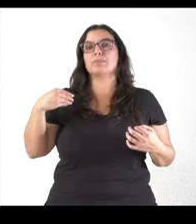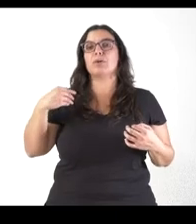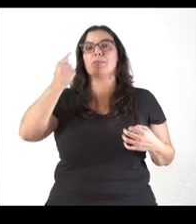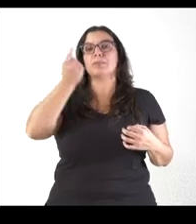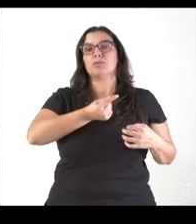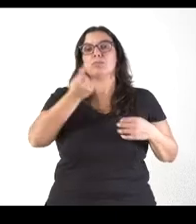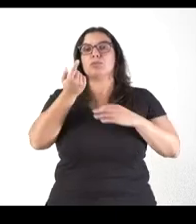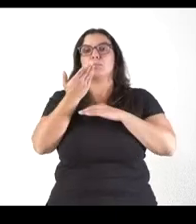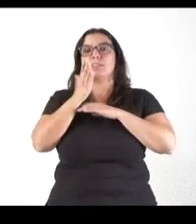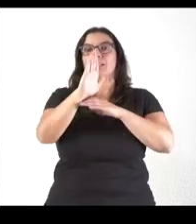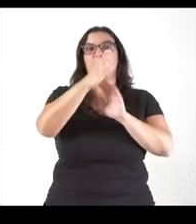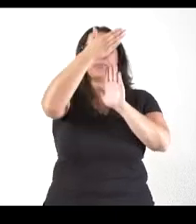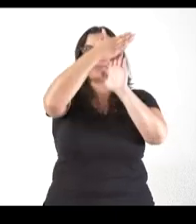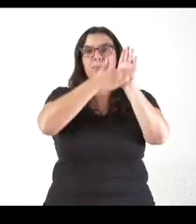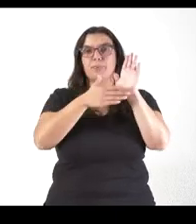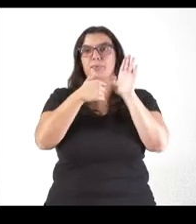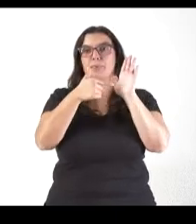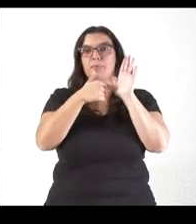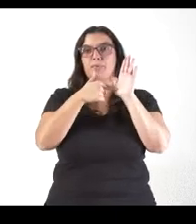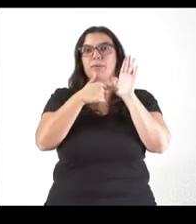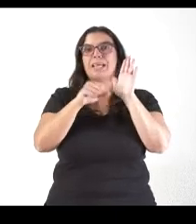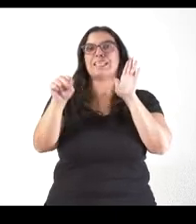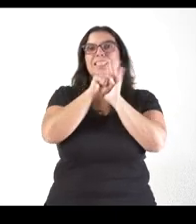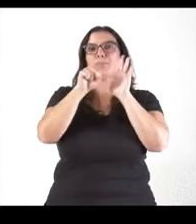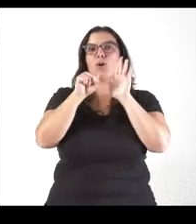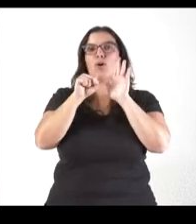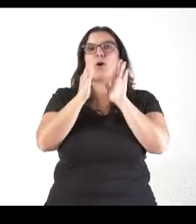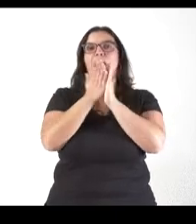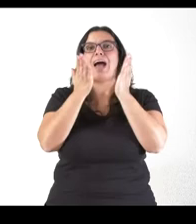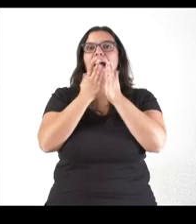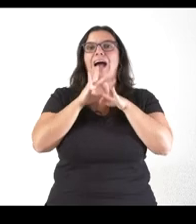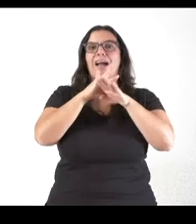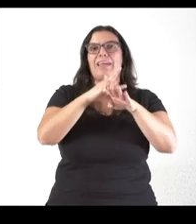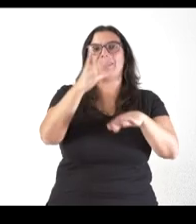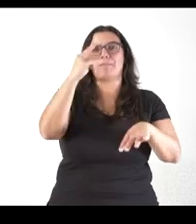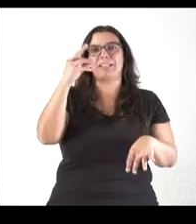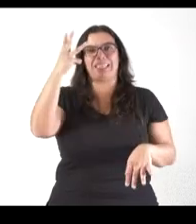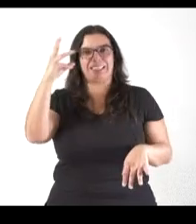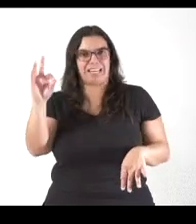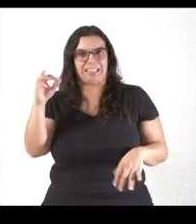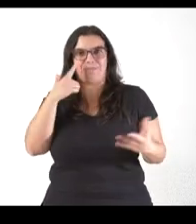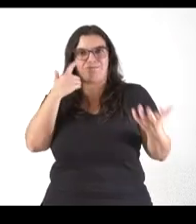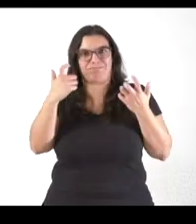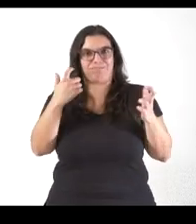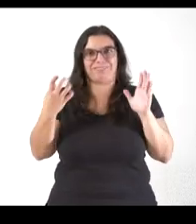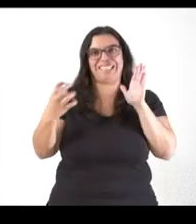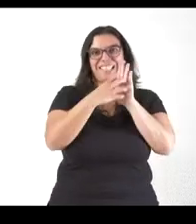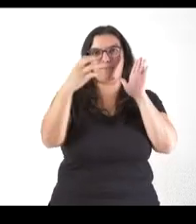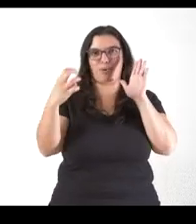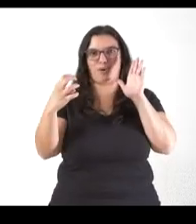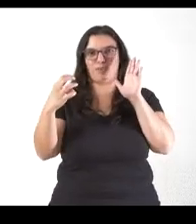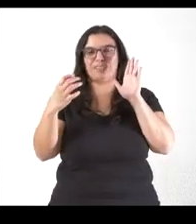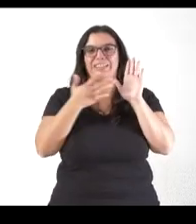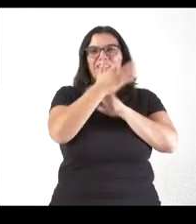tenía el símbolo de la agenda 2030 era muy evidente en la portada que esos estaban muy vinculados